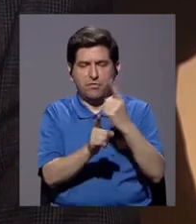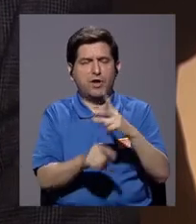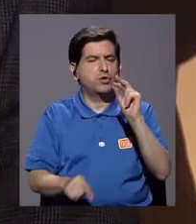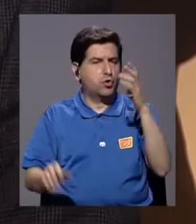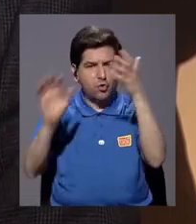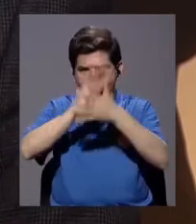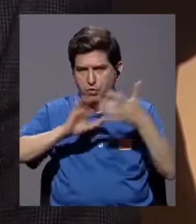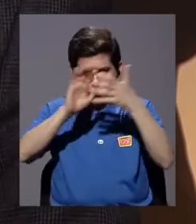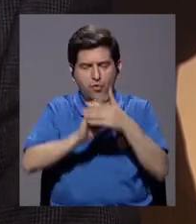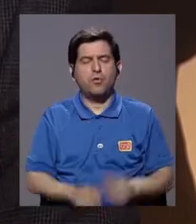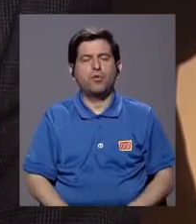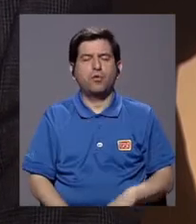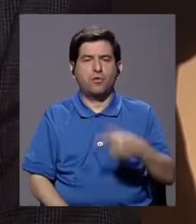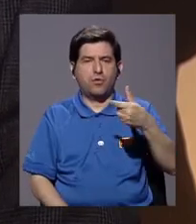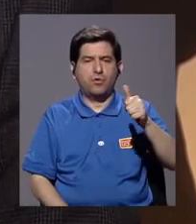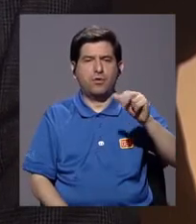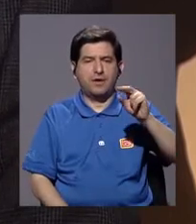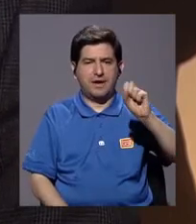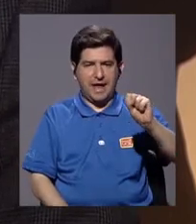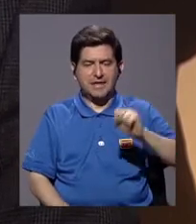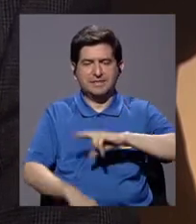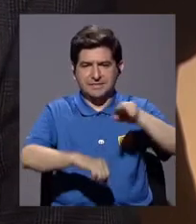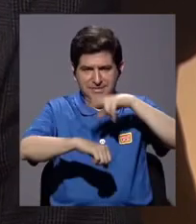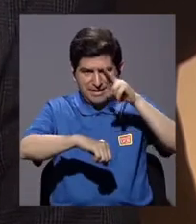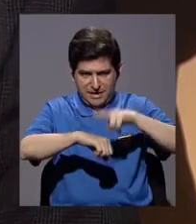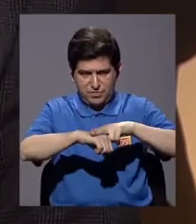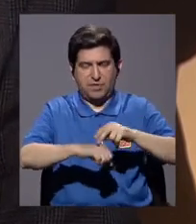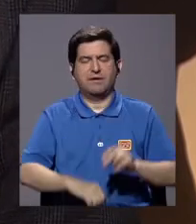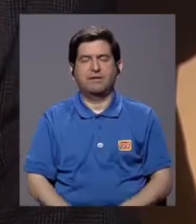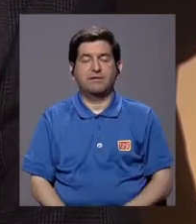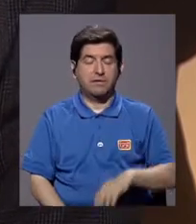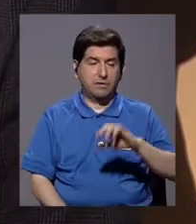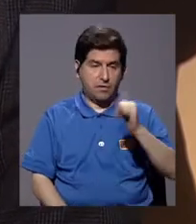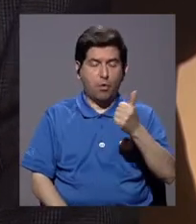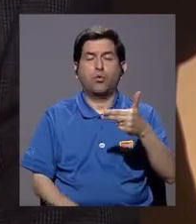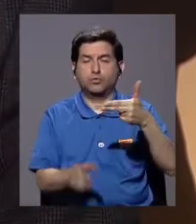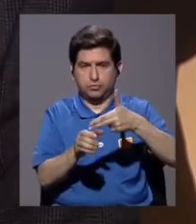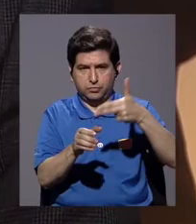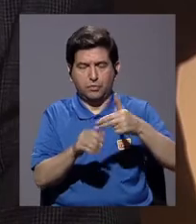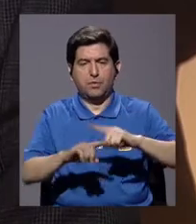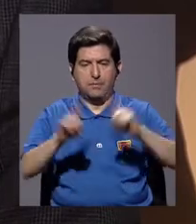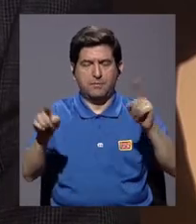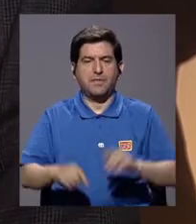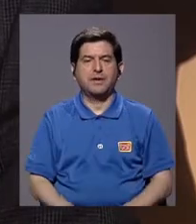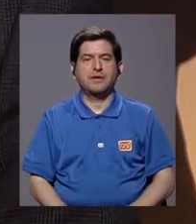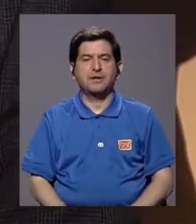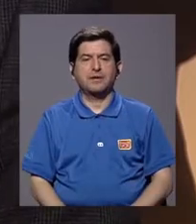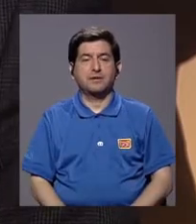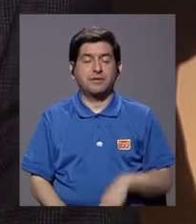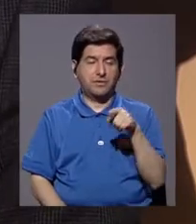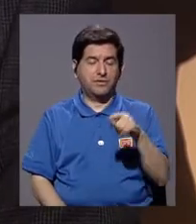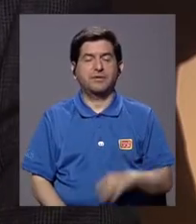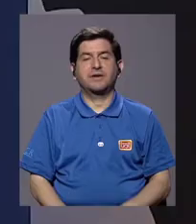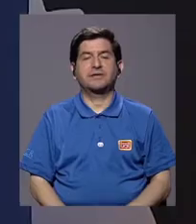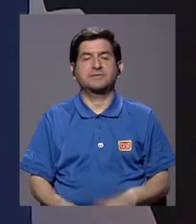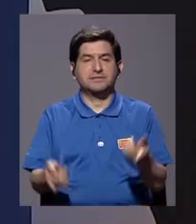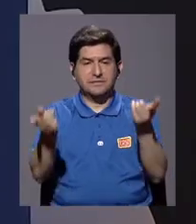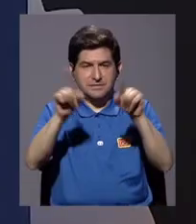No se debe confundir con el gas natural licuado, que es también un hidrocarburo, pero es el gas natural